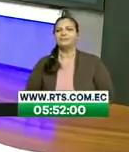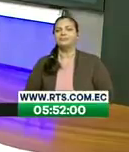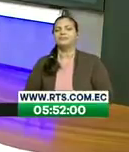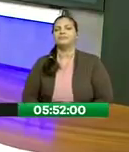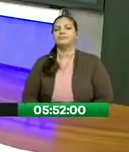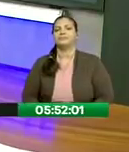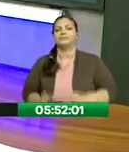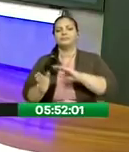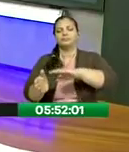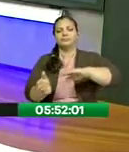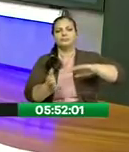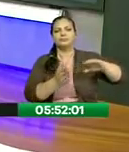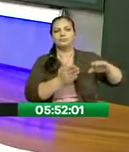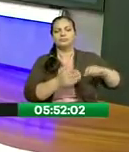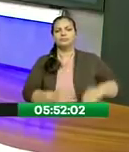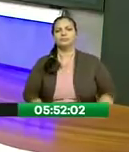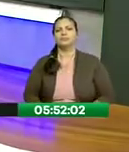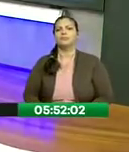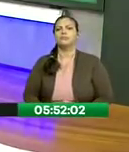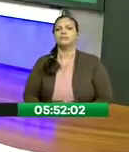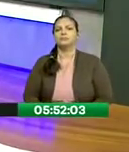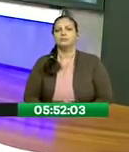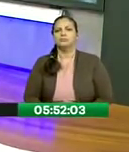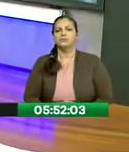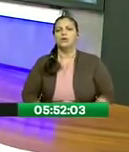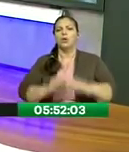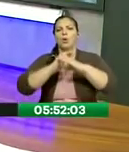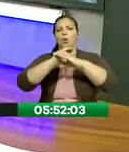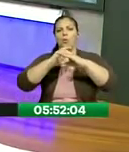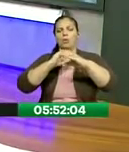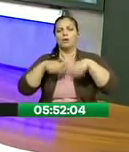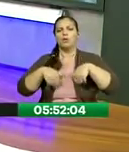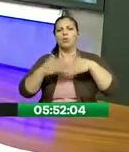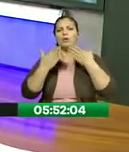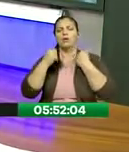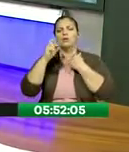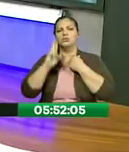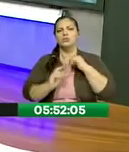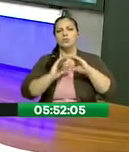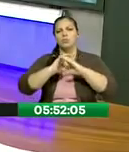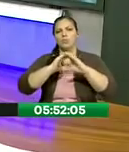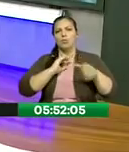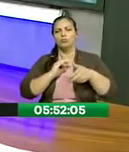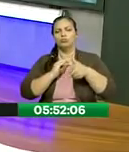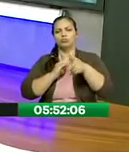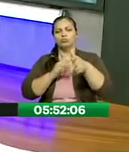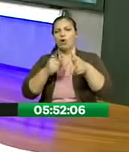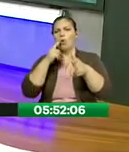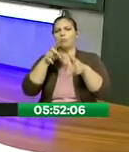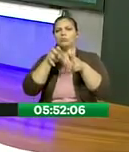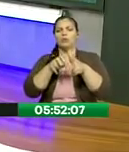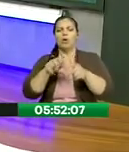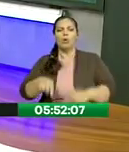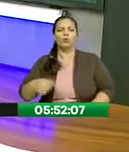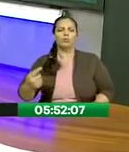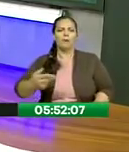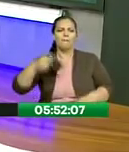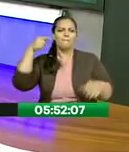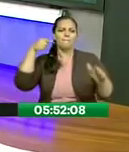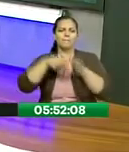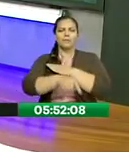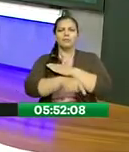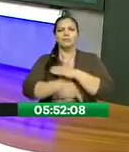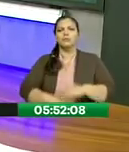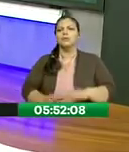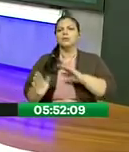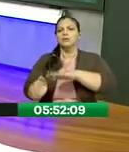varios impactos de bala al pasajero de un bus al suroeste de Guayaquil. Y nuevo caso de femicidio. Hombre asesinó con un